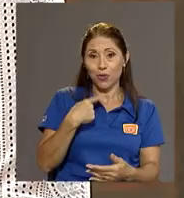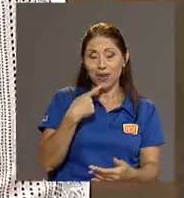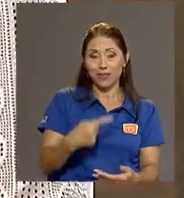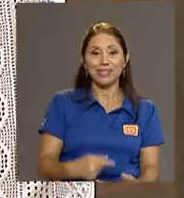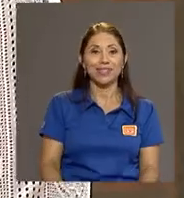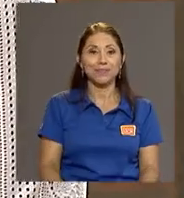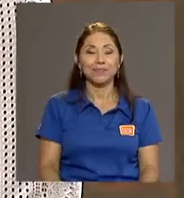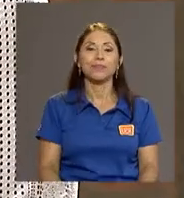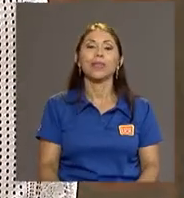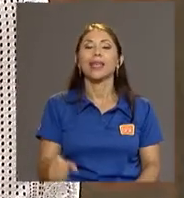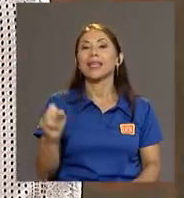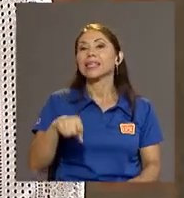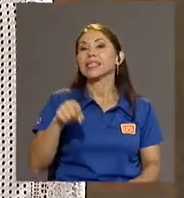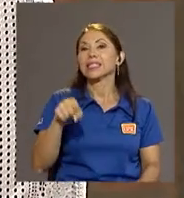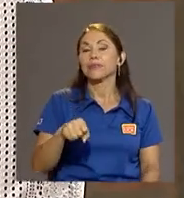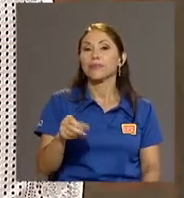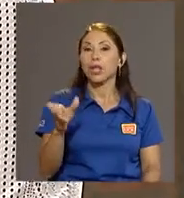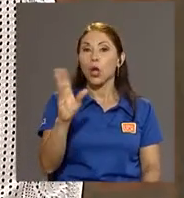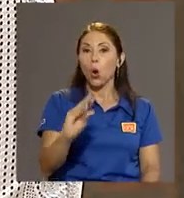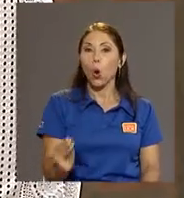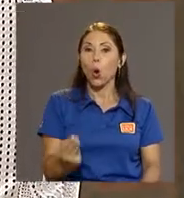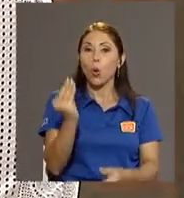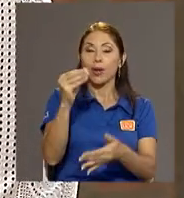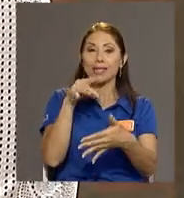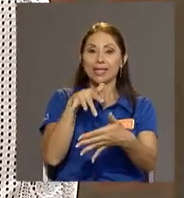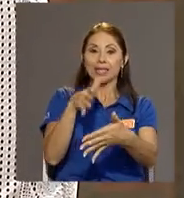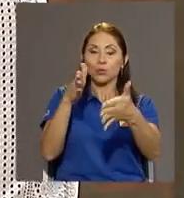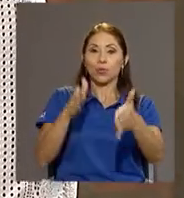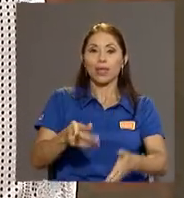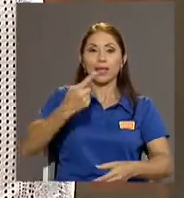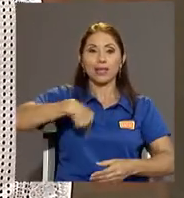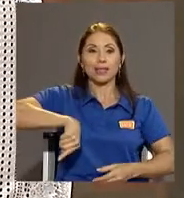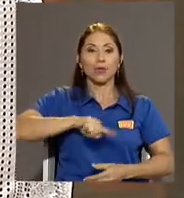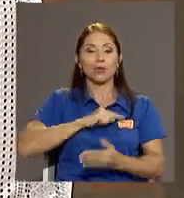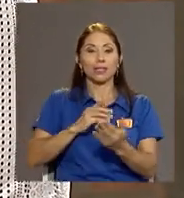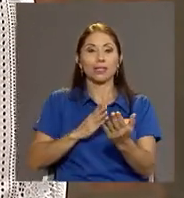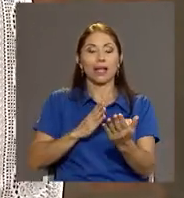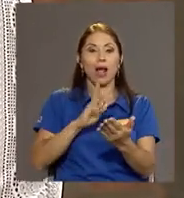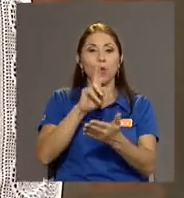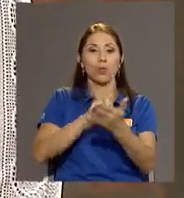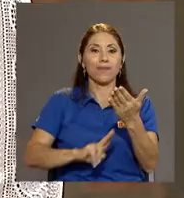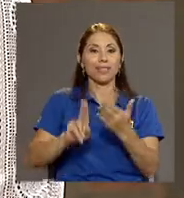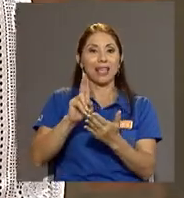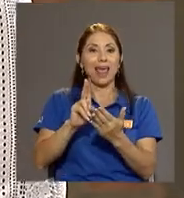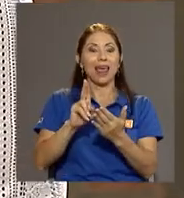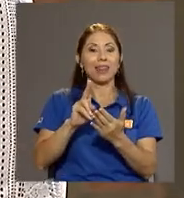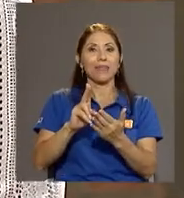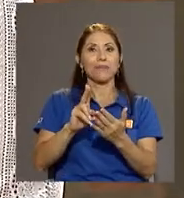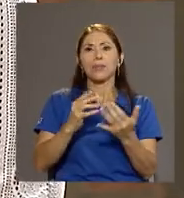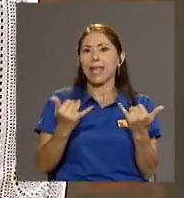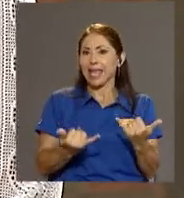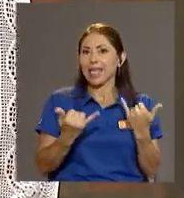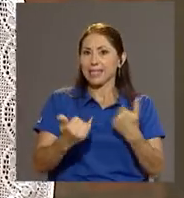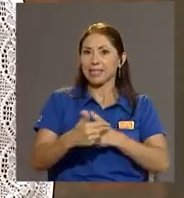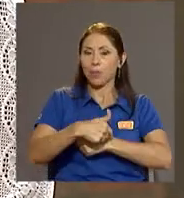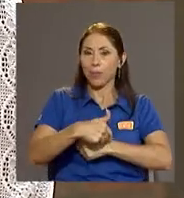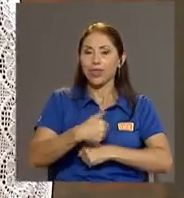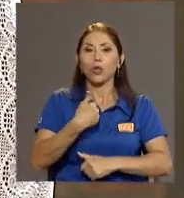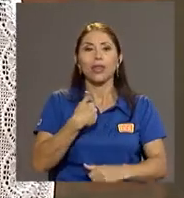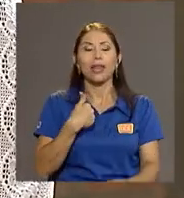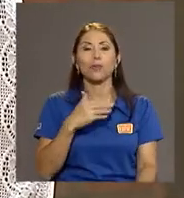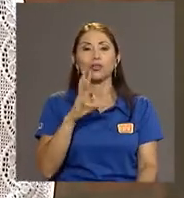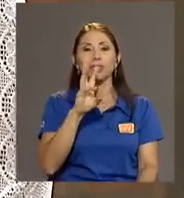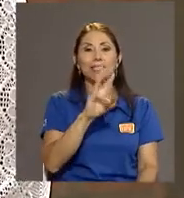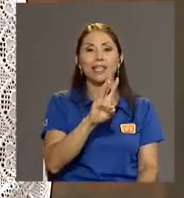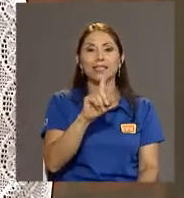Sí, los jóvenes de nuestra universidad accesan, en este momento tenemos 61 empresas